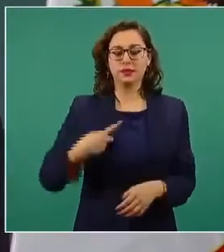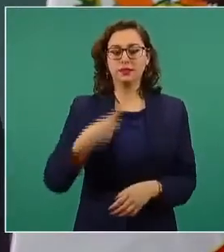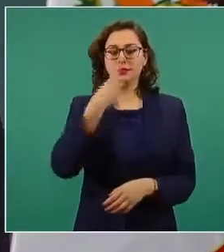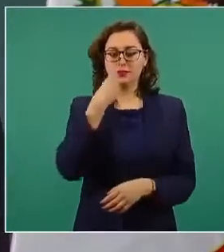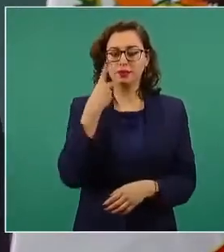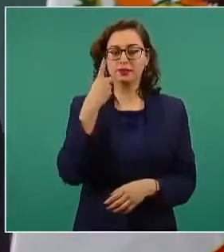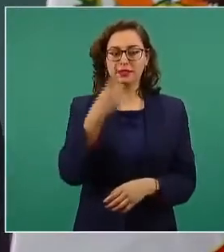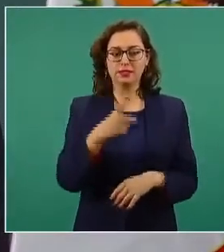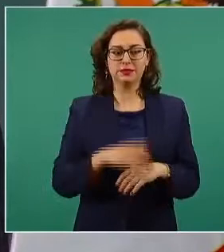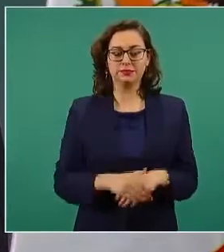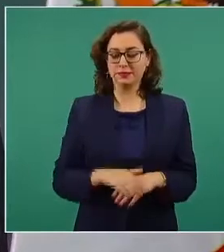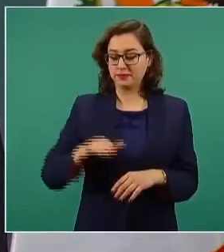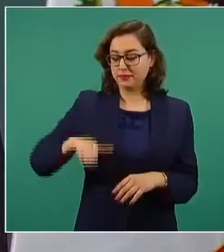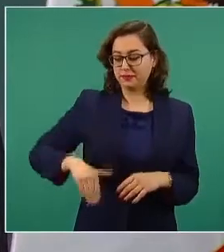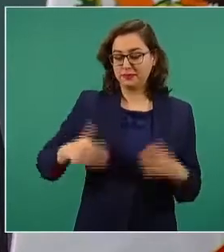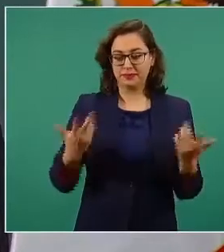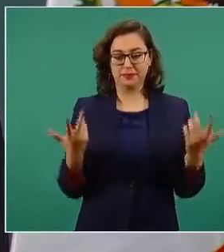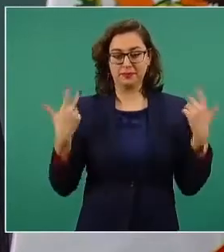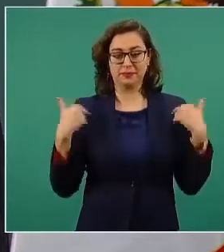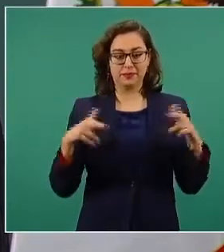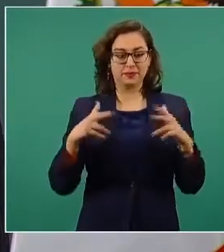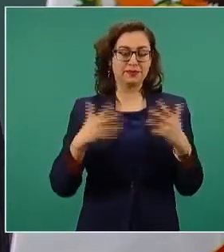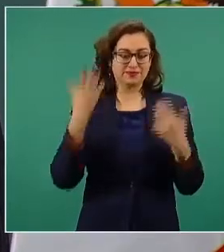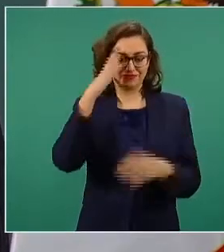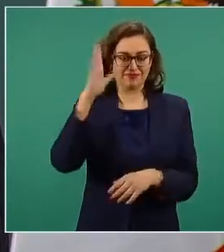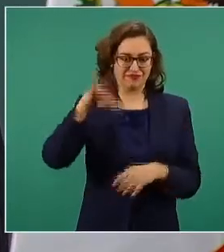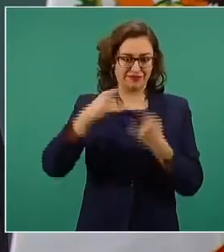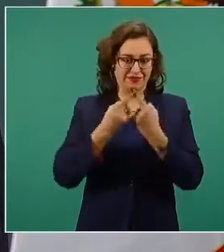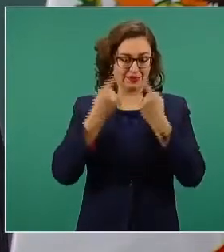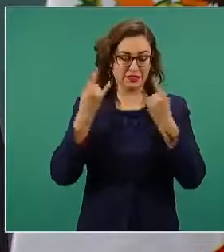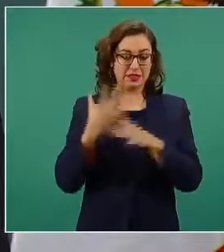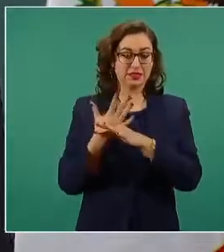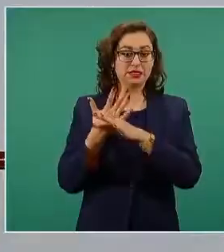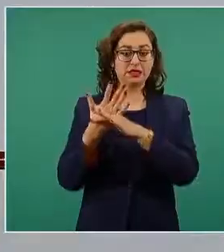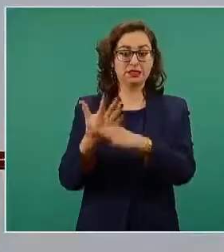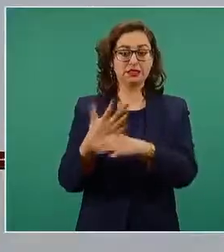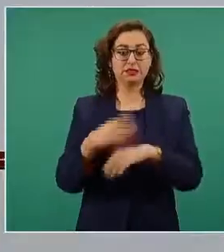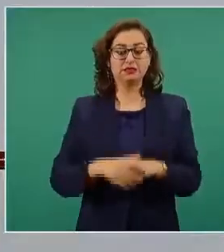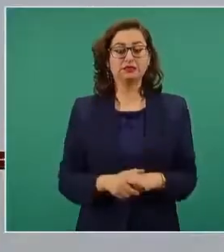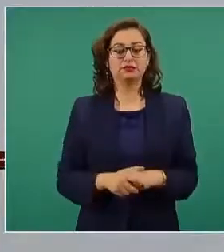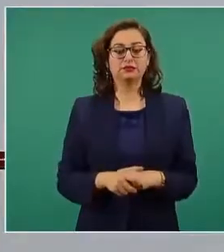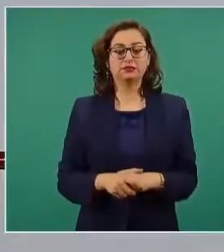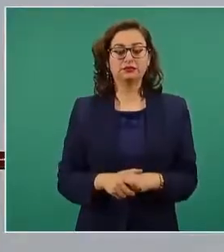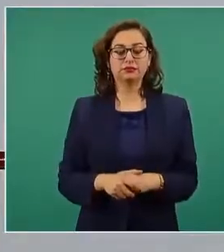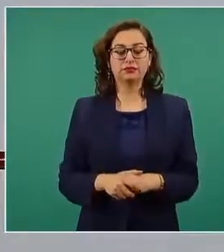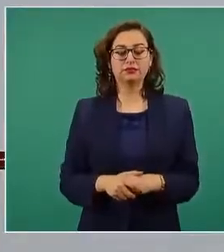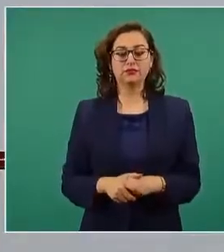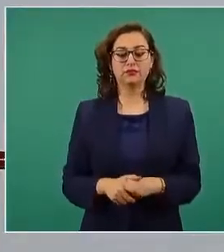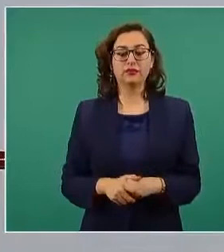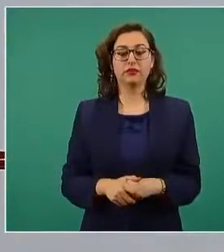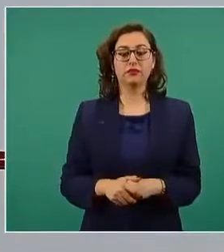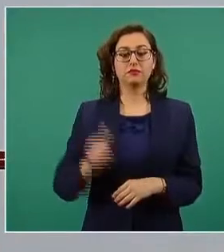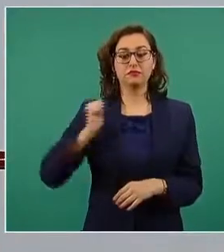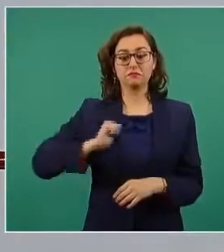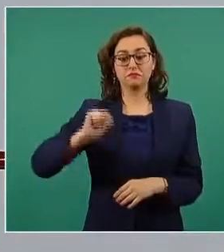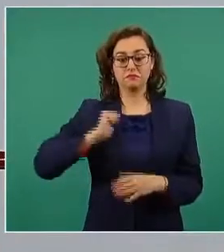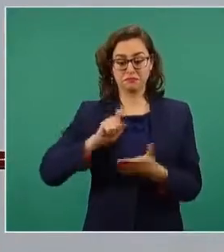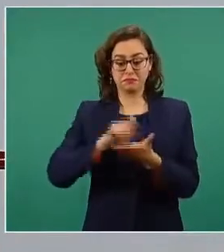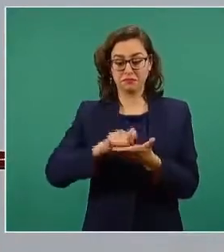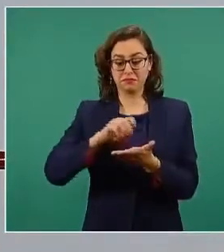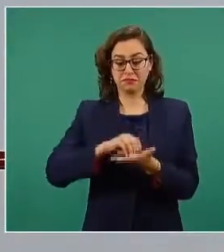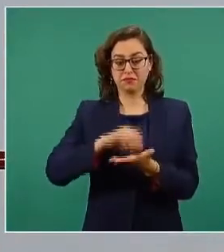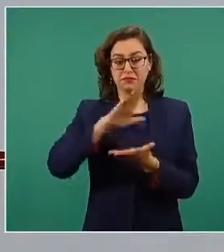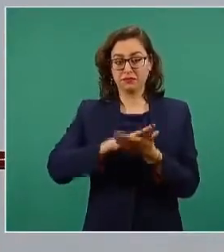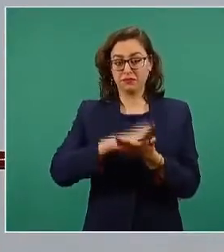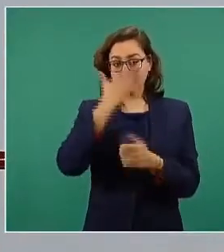que el maestro Semo subrayó, lo que dejaron escrito los mexicas en